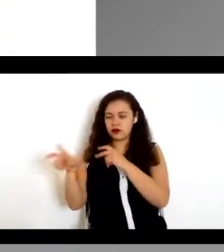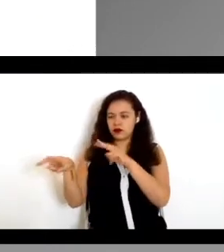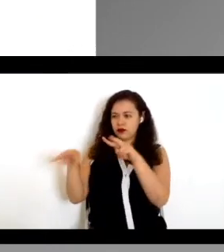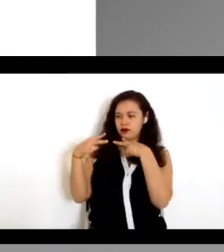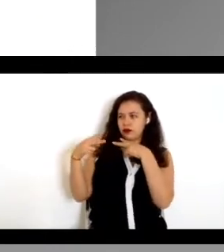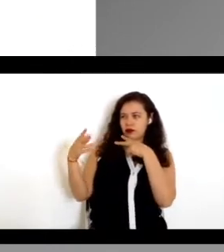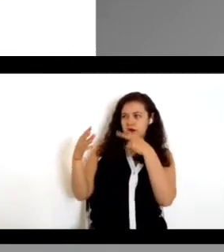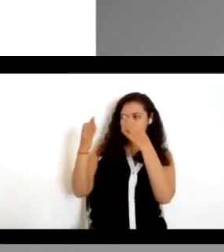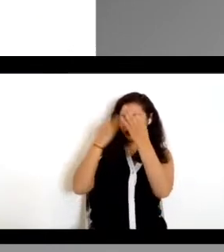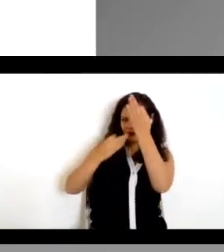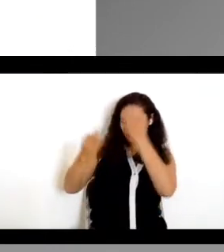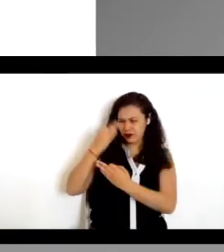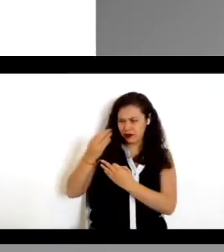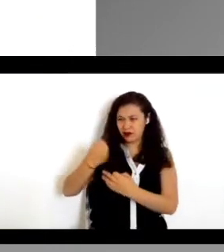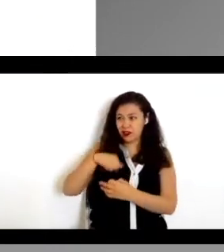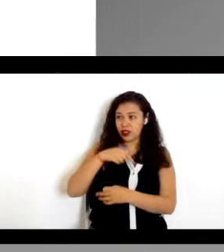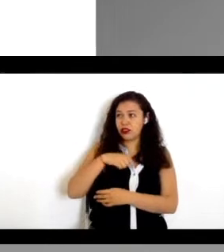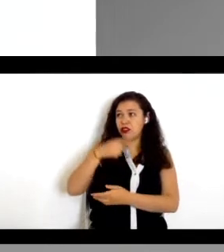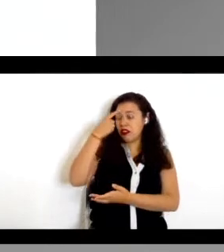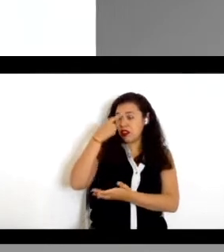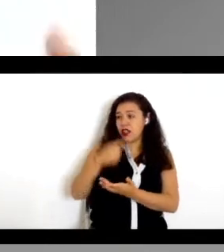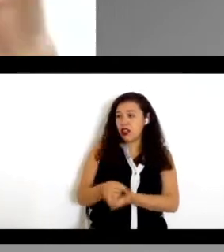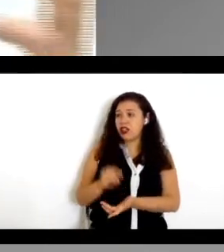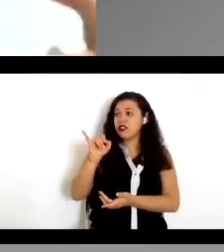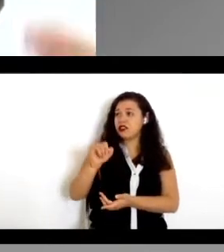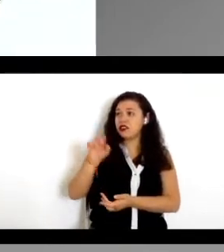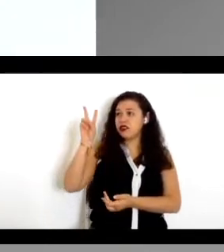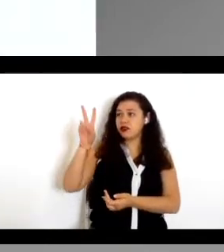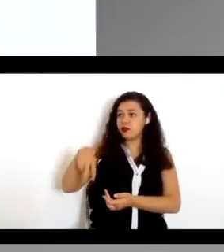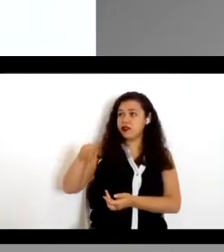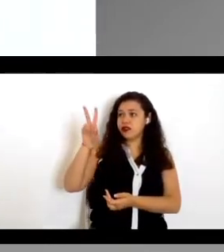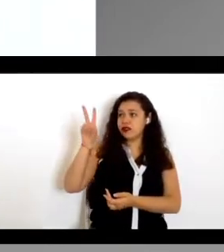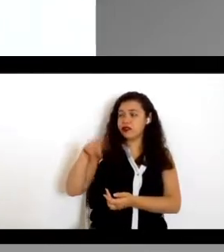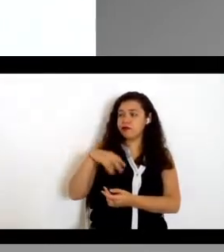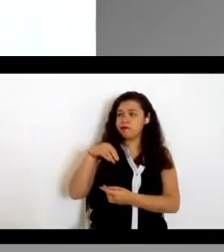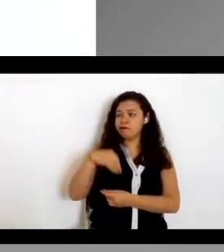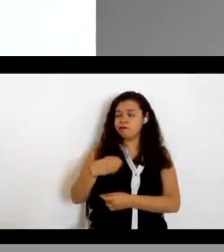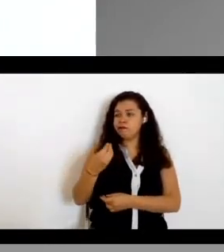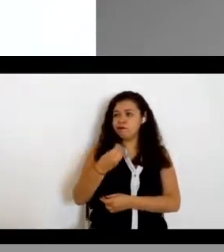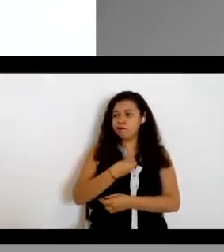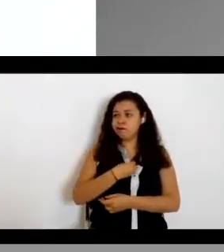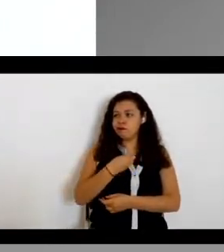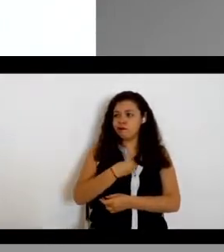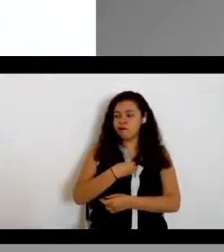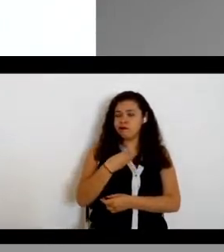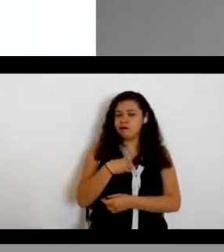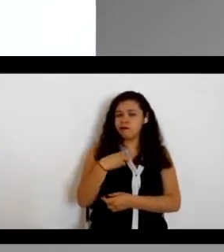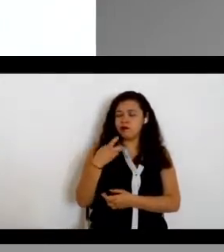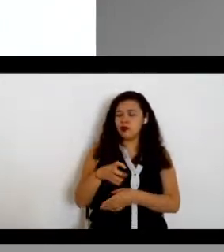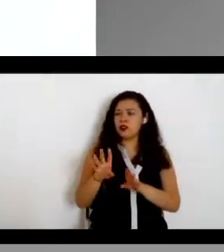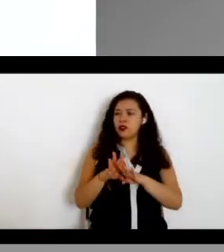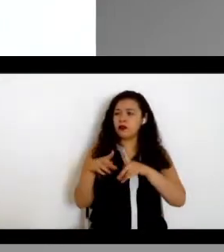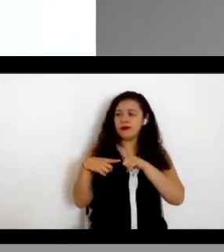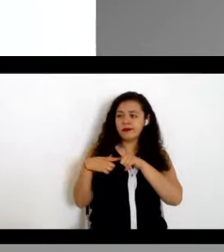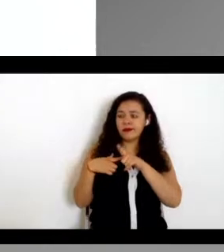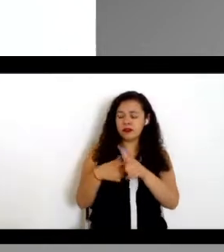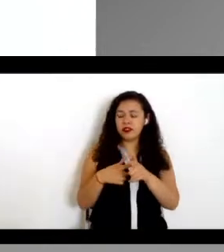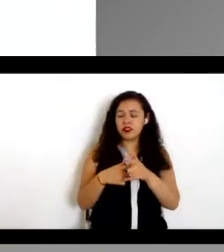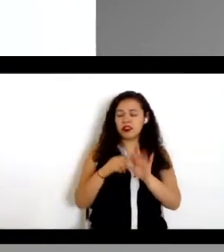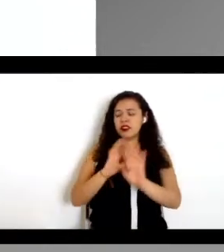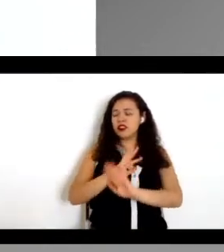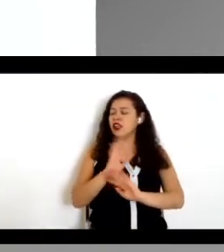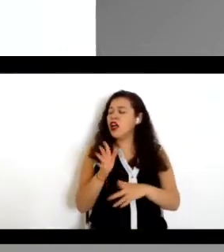creemos, ¿no? Que no la creemos y vamos cargando esas losas que finalmente nos van bloqueando todas